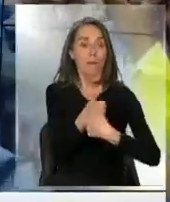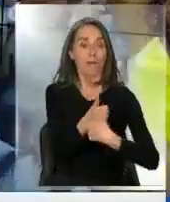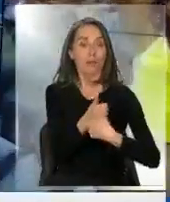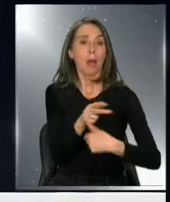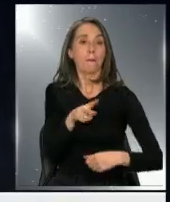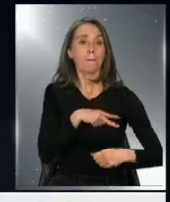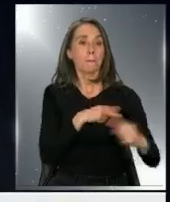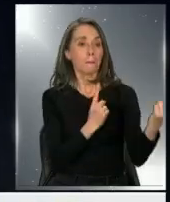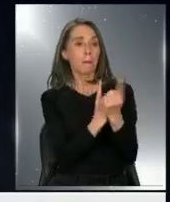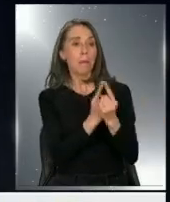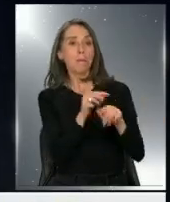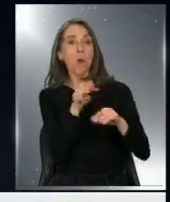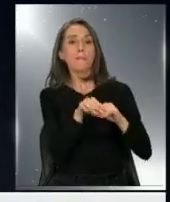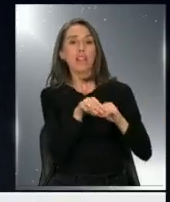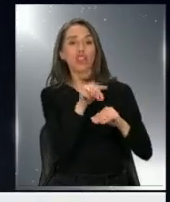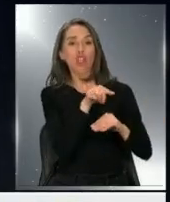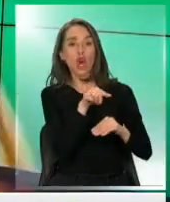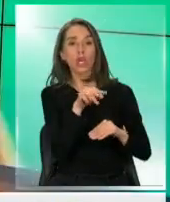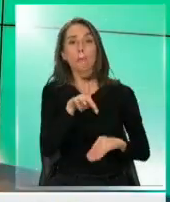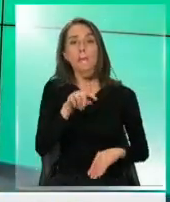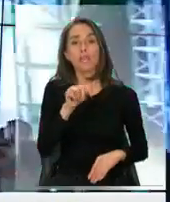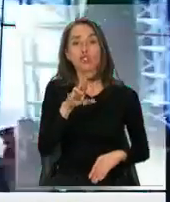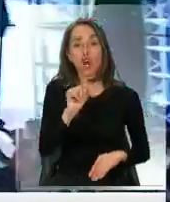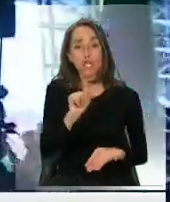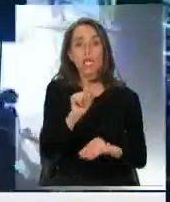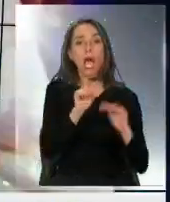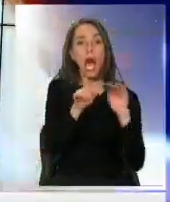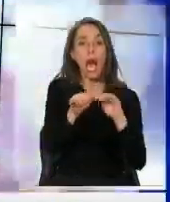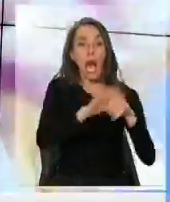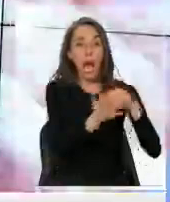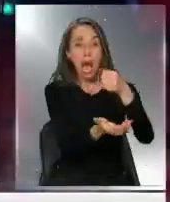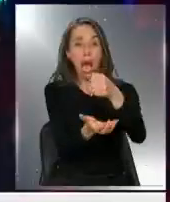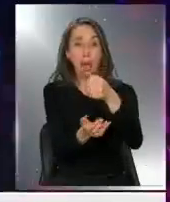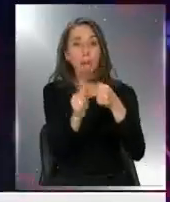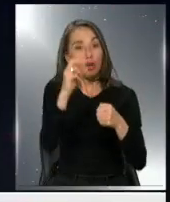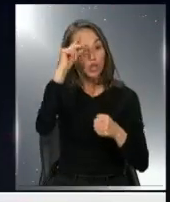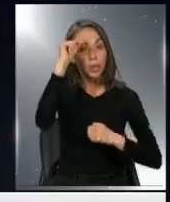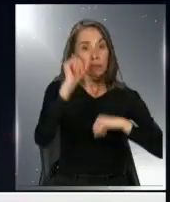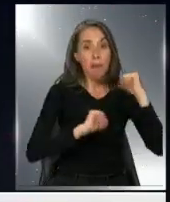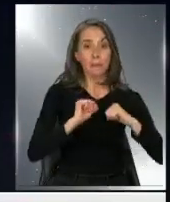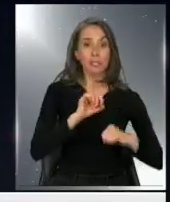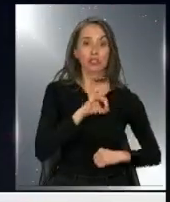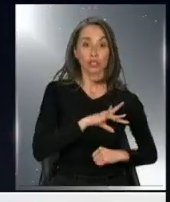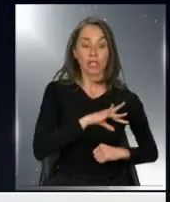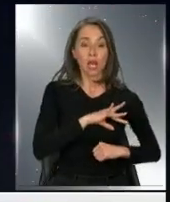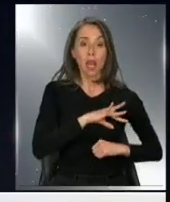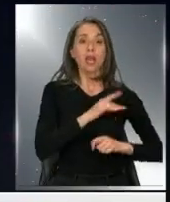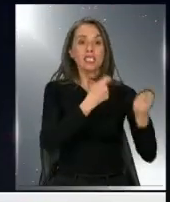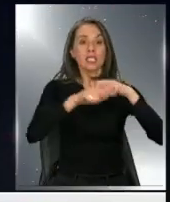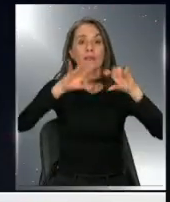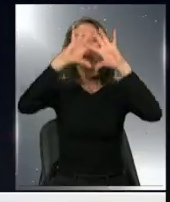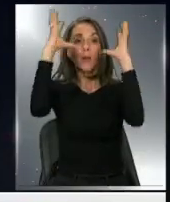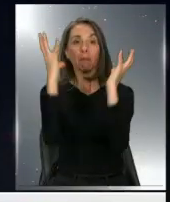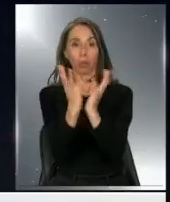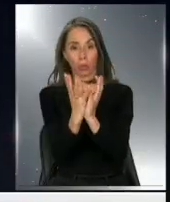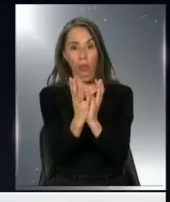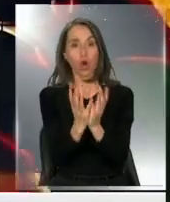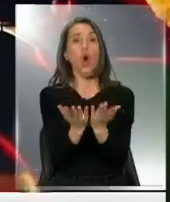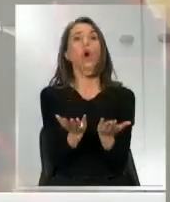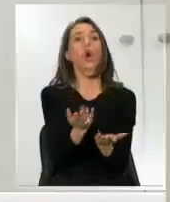recibir mentorías, apoyos, para que los emprendimientos nacionales puedan también salir al mundo. ¿Qué es lo que hay que hacer para participar?